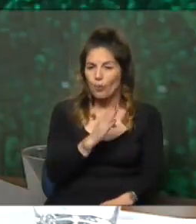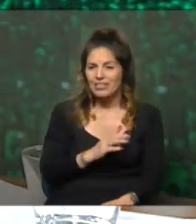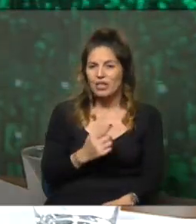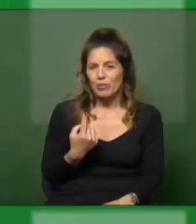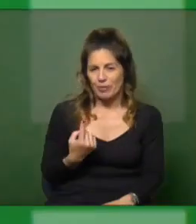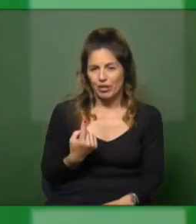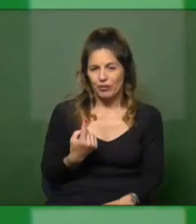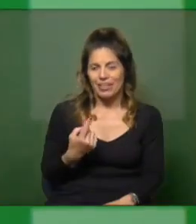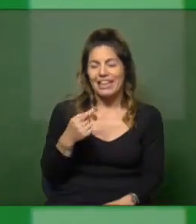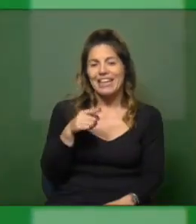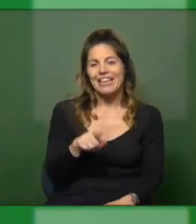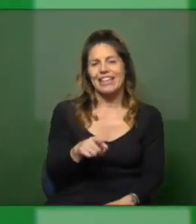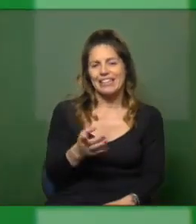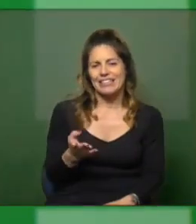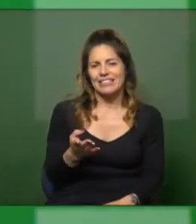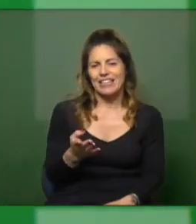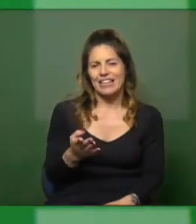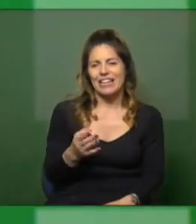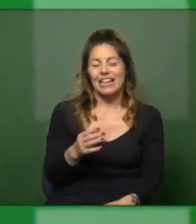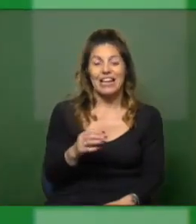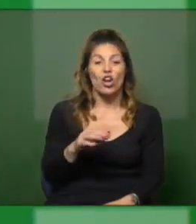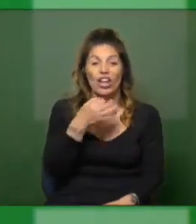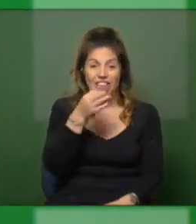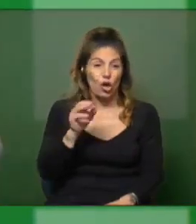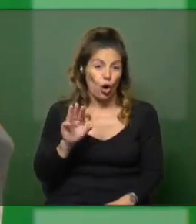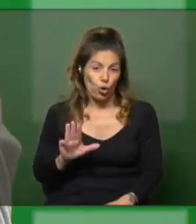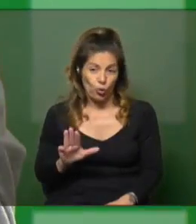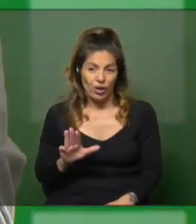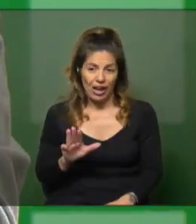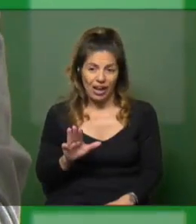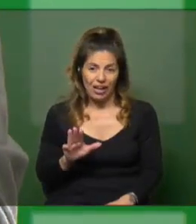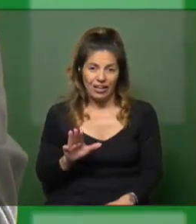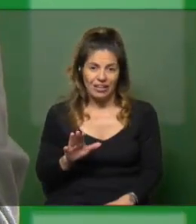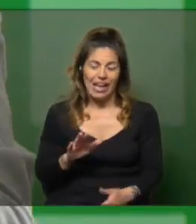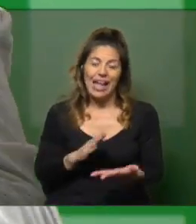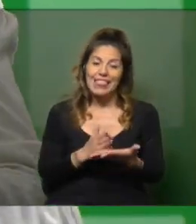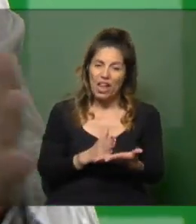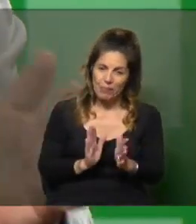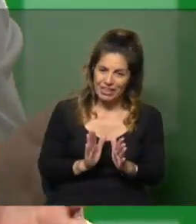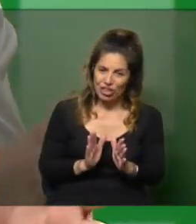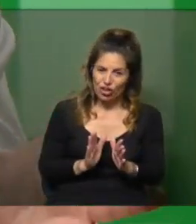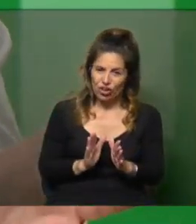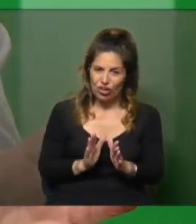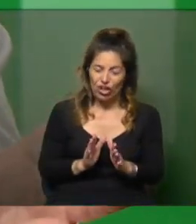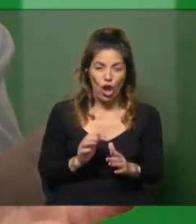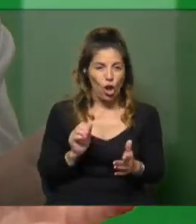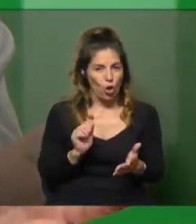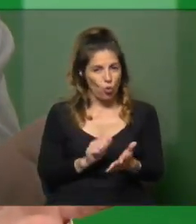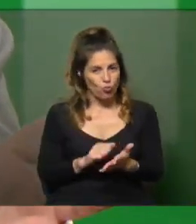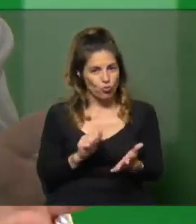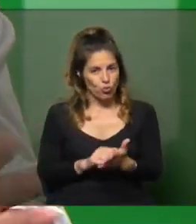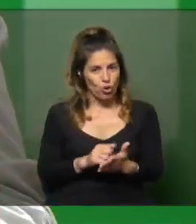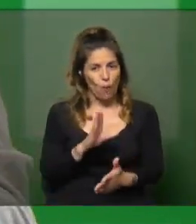nadie Bueno ese pero es que el tono de Lula vieron que el tono de Lula quedó en el medio entre lo duro que fue